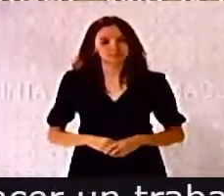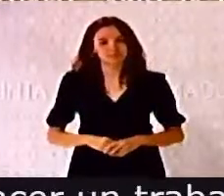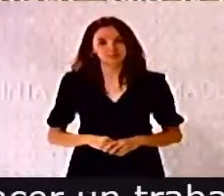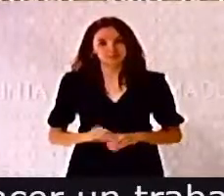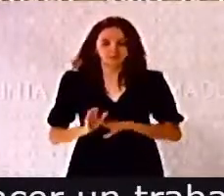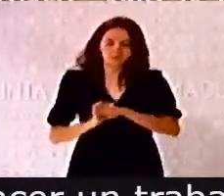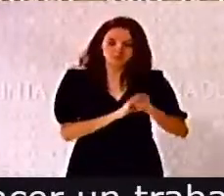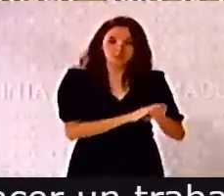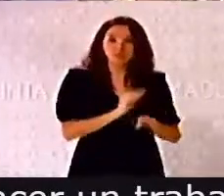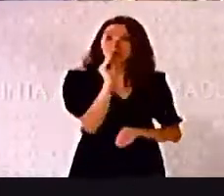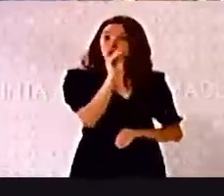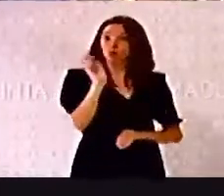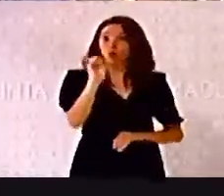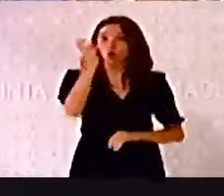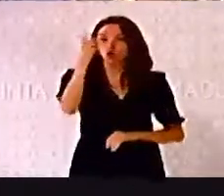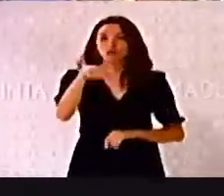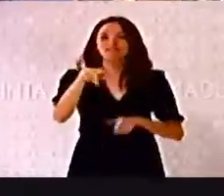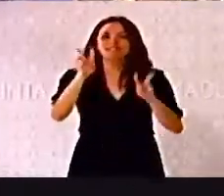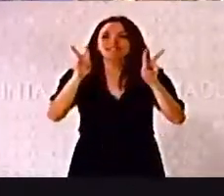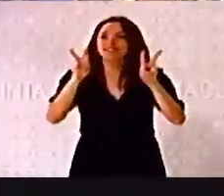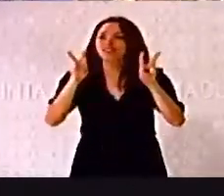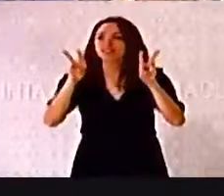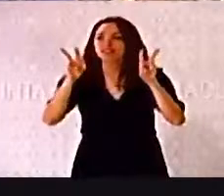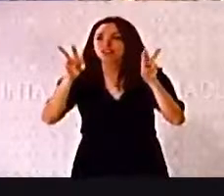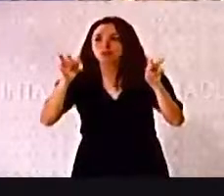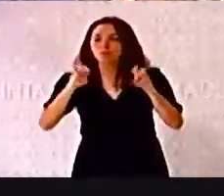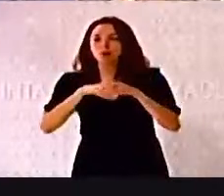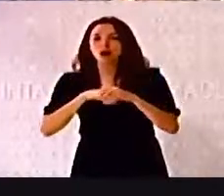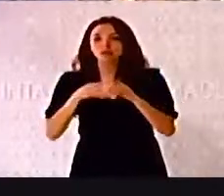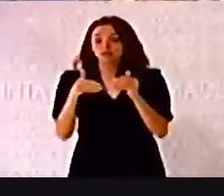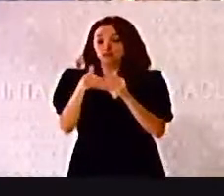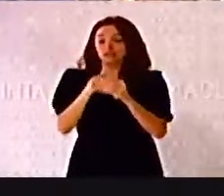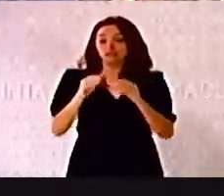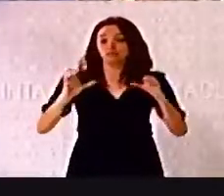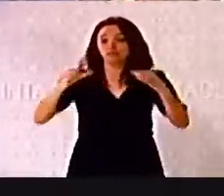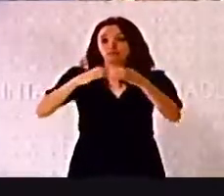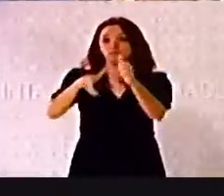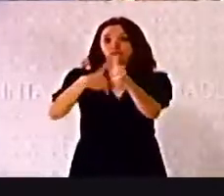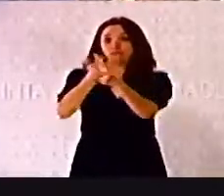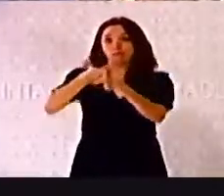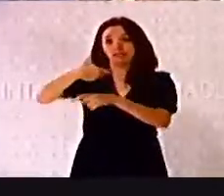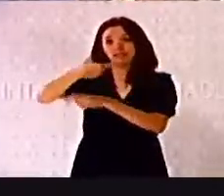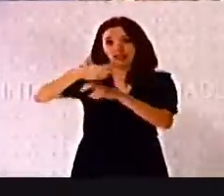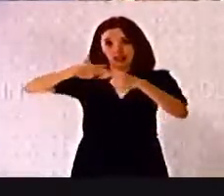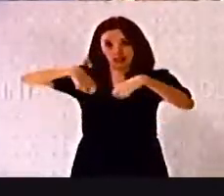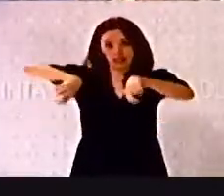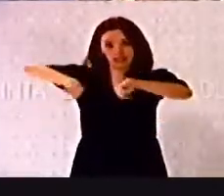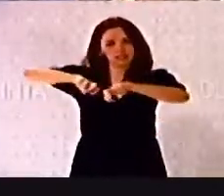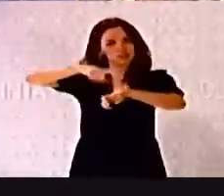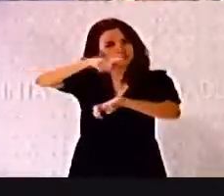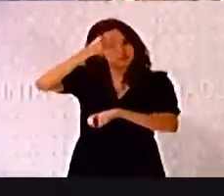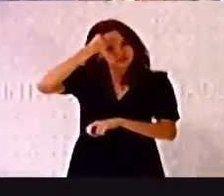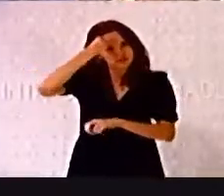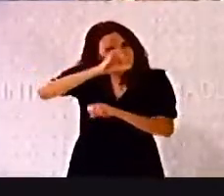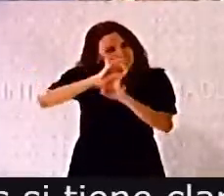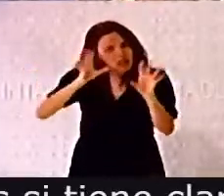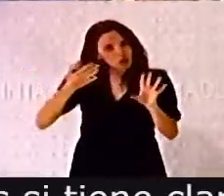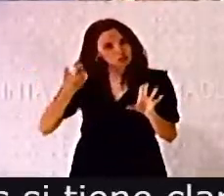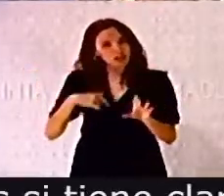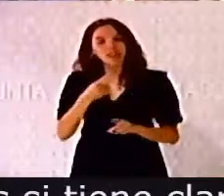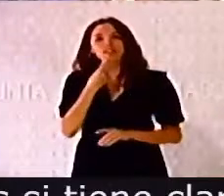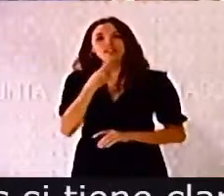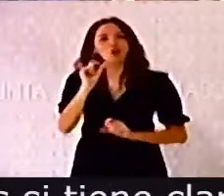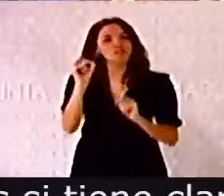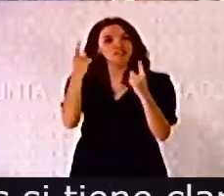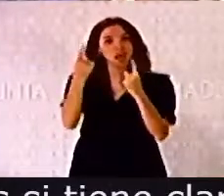Otra cuestión, sobre la conferencia de presidentes, no sé si tiene claro que de ahí va a salir ya un reparto de los fondos.